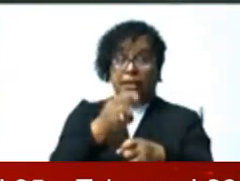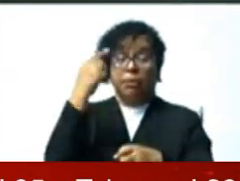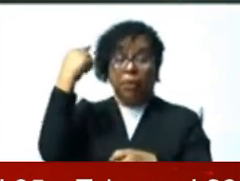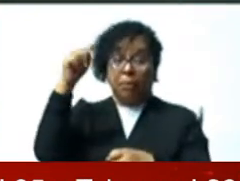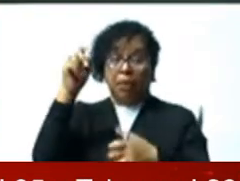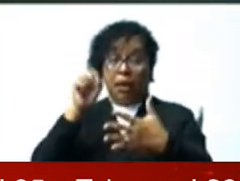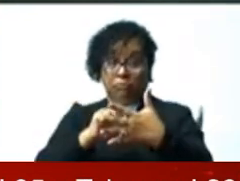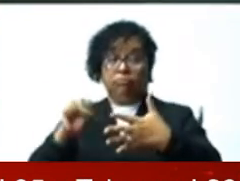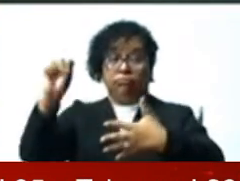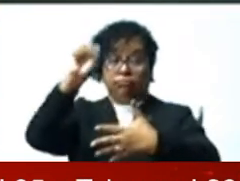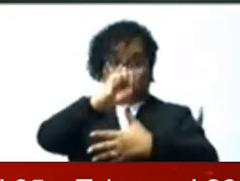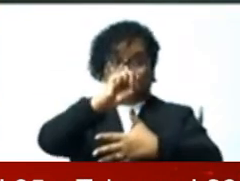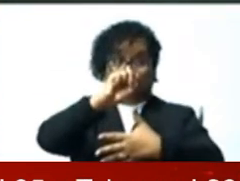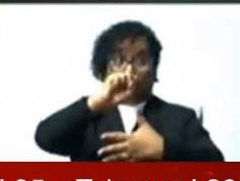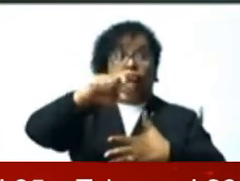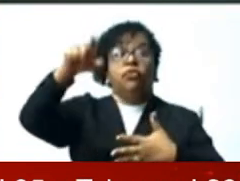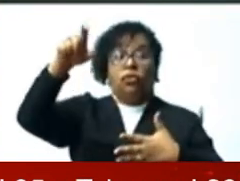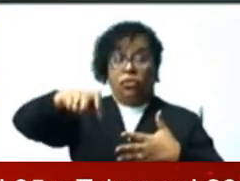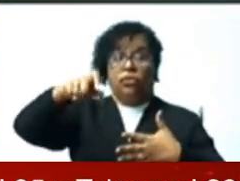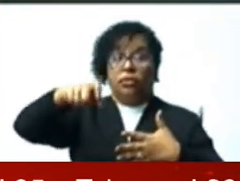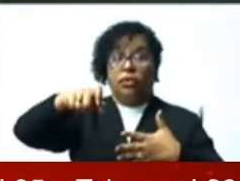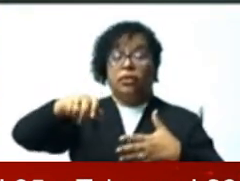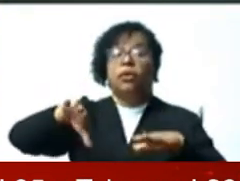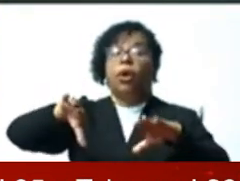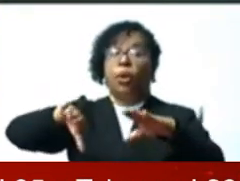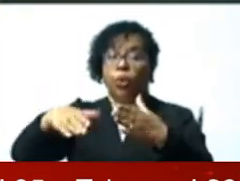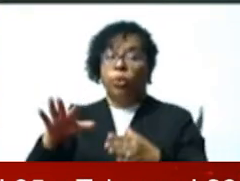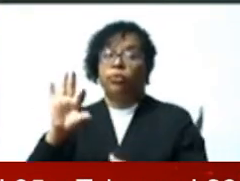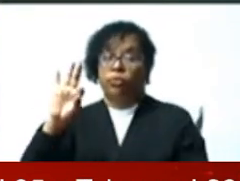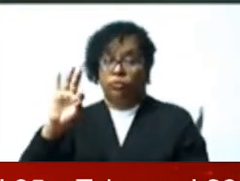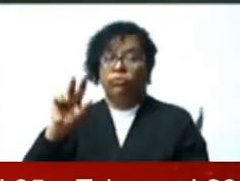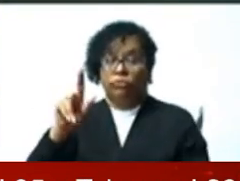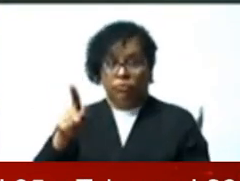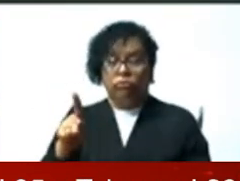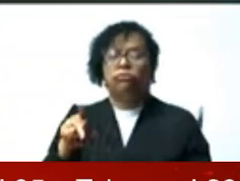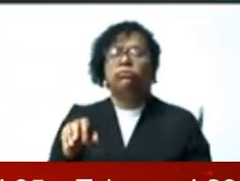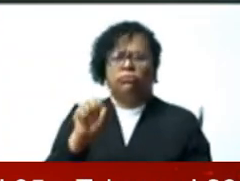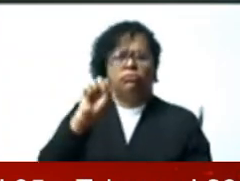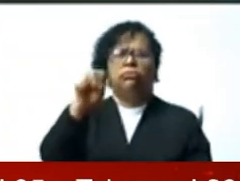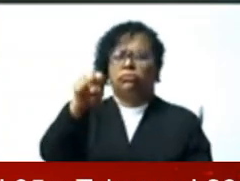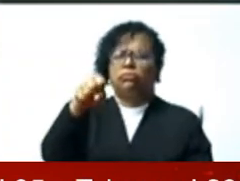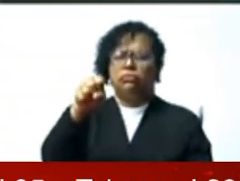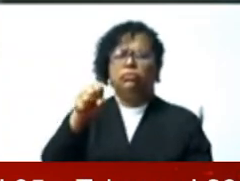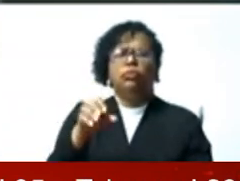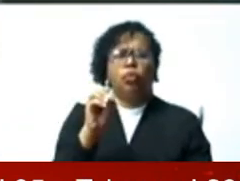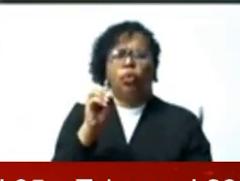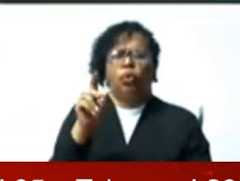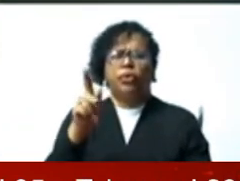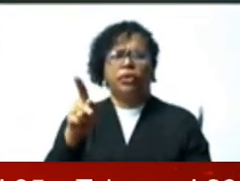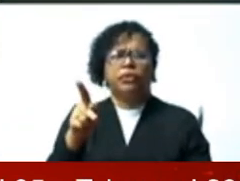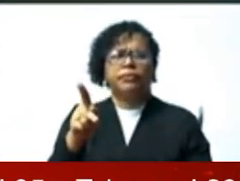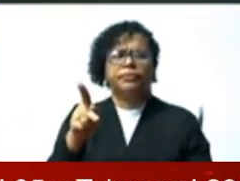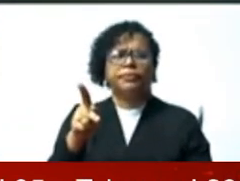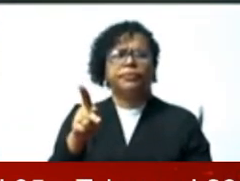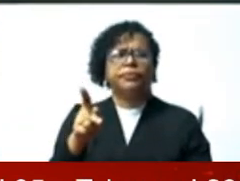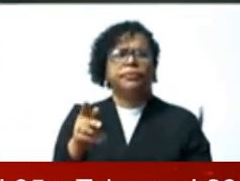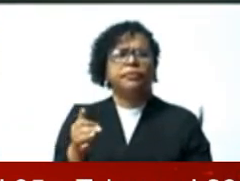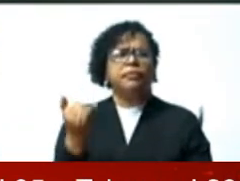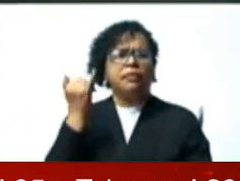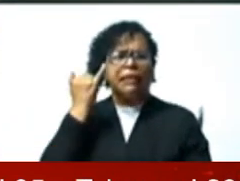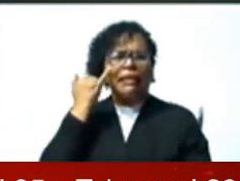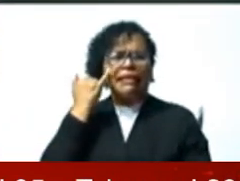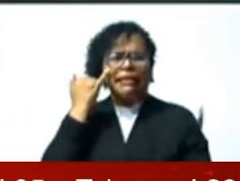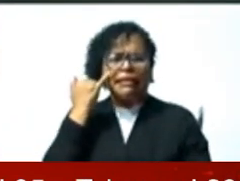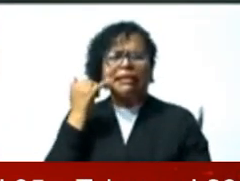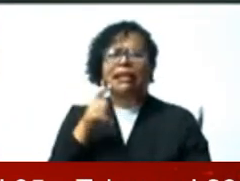República Dominicana, la fuerza del pueblo lo puede considerar. Si fuese algo que de repente ayude a